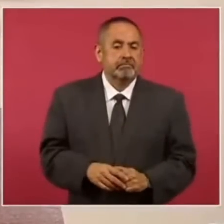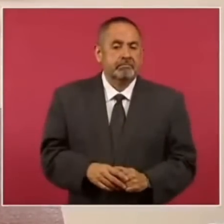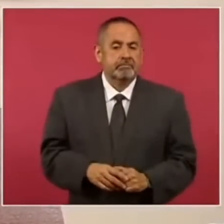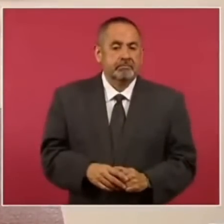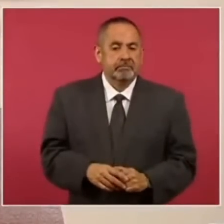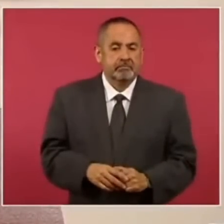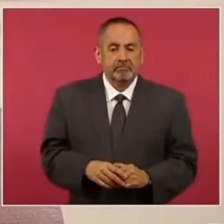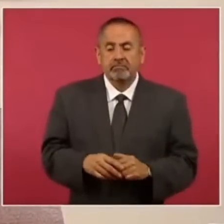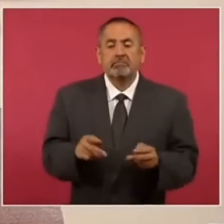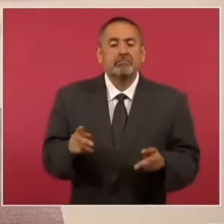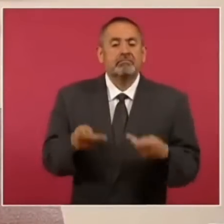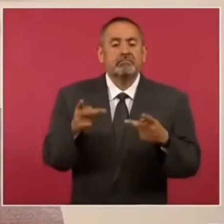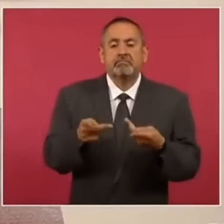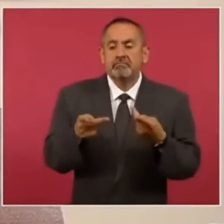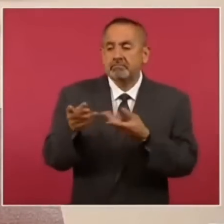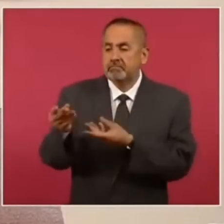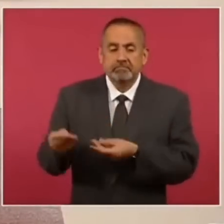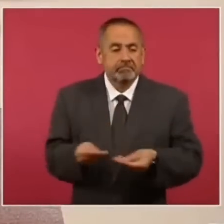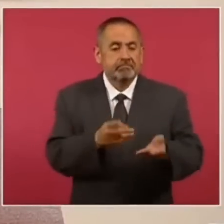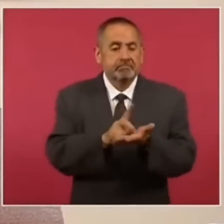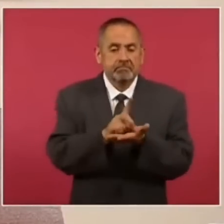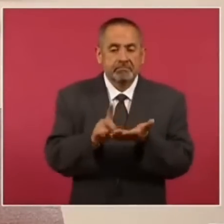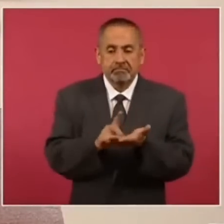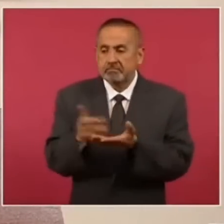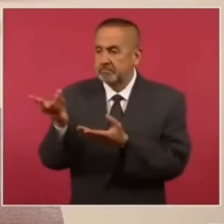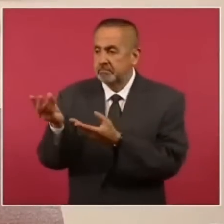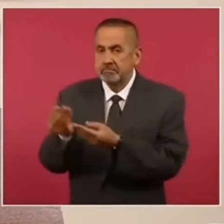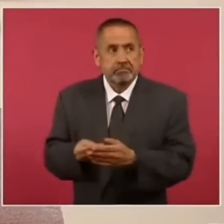es narcotráfico.